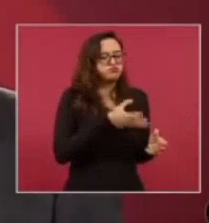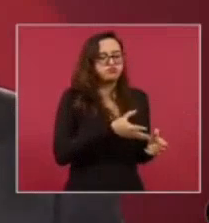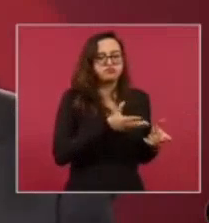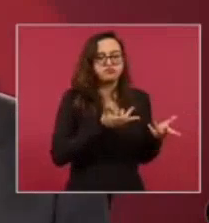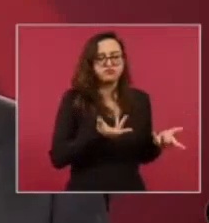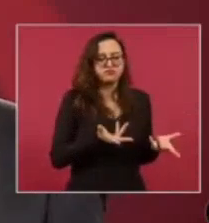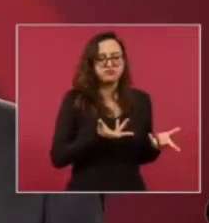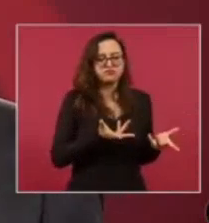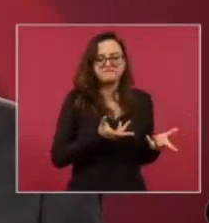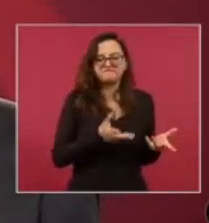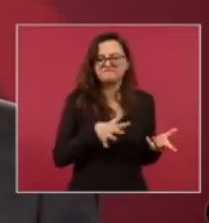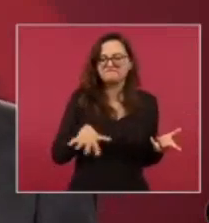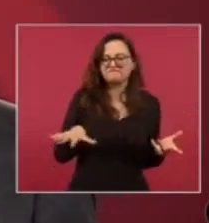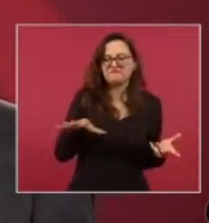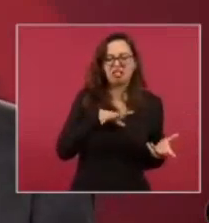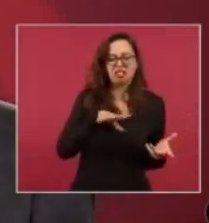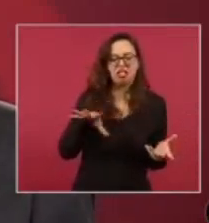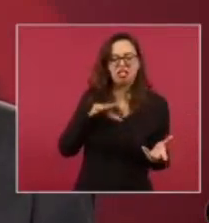lo desprecia